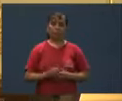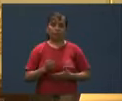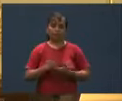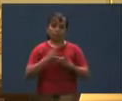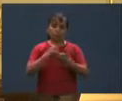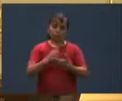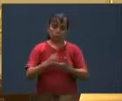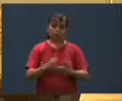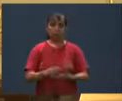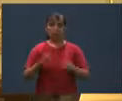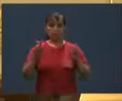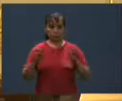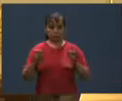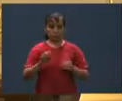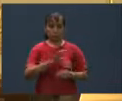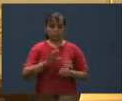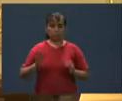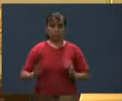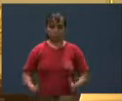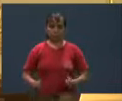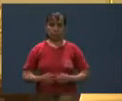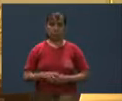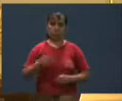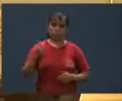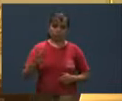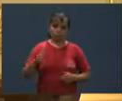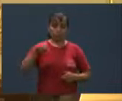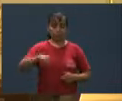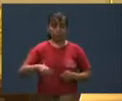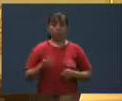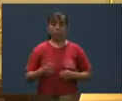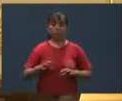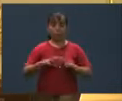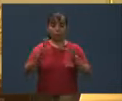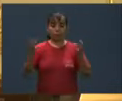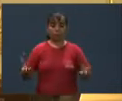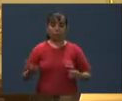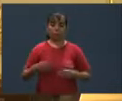cristianos a dominar su afán por los bienes de este mundo y